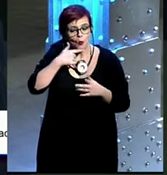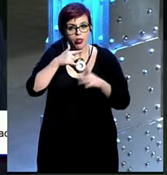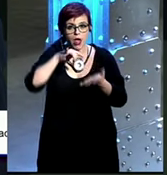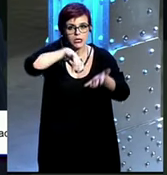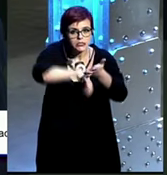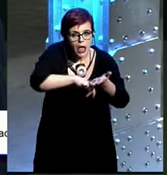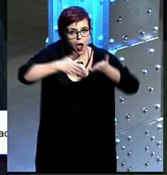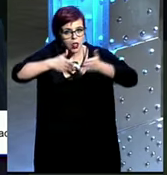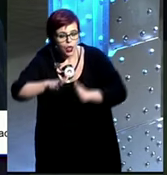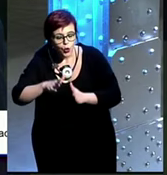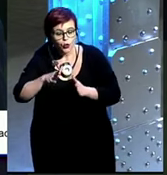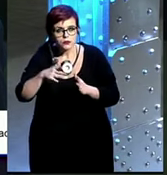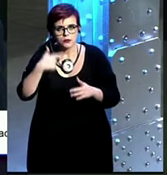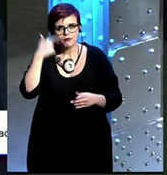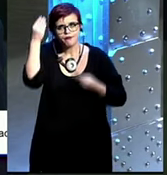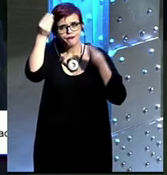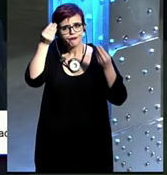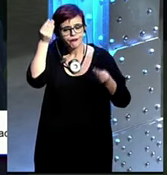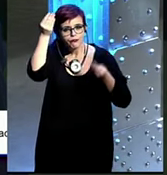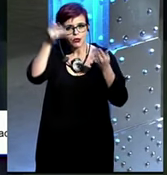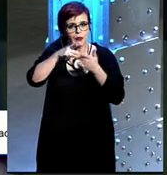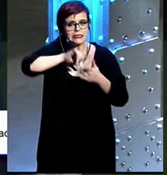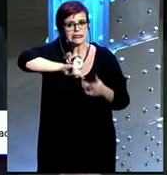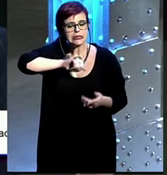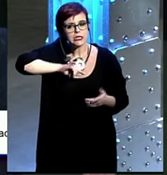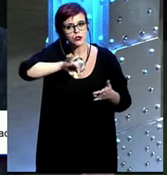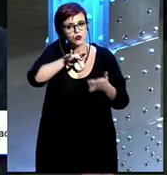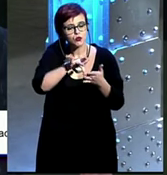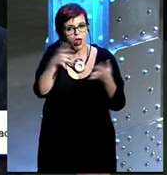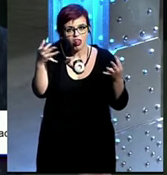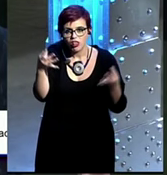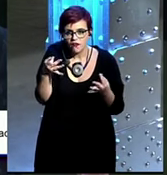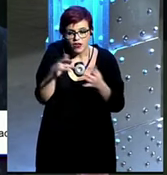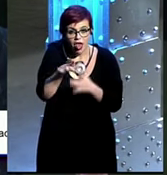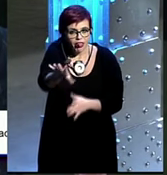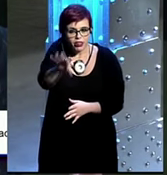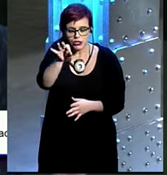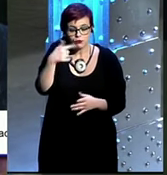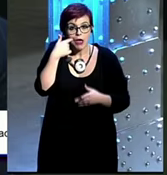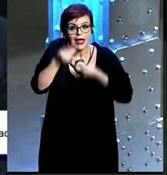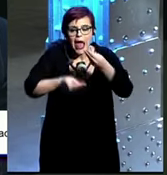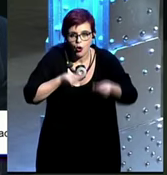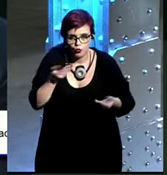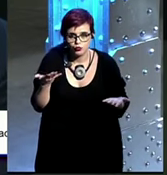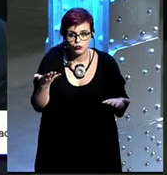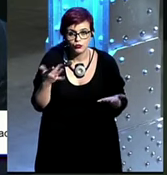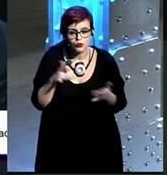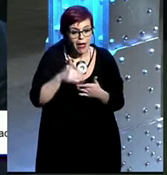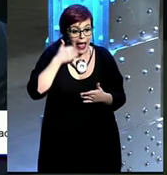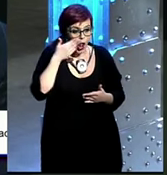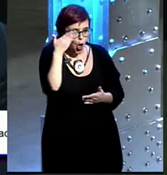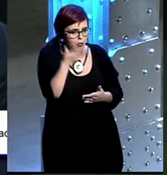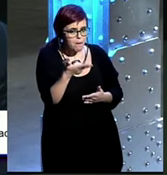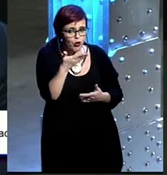hijos. Y durante mucho tiempo sentía que tenía que tomar esta terrible decisión entre tener eso que tanto me importaba